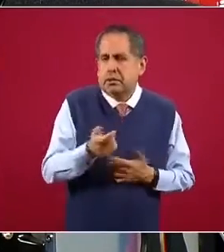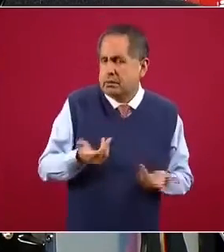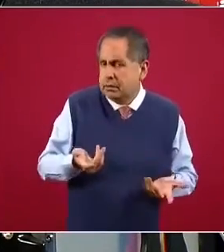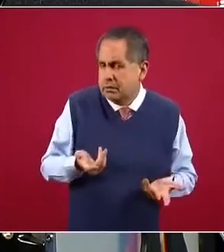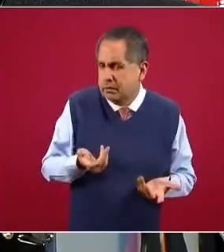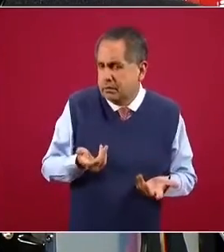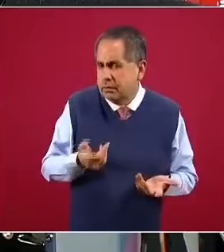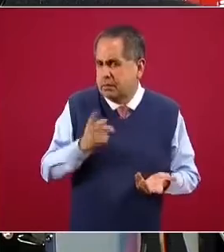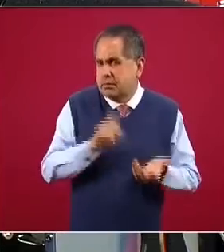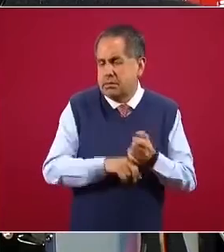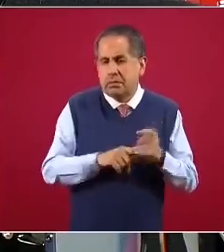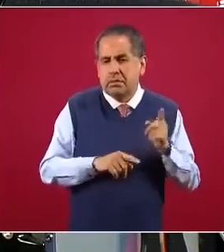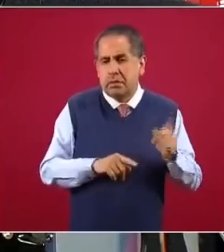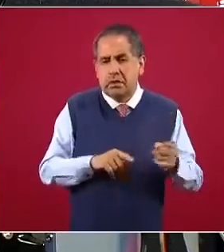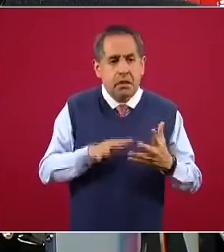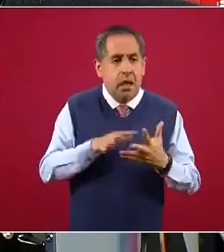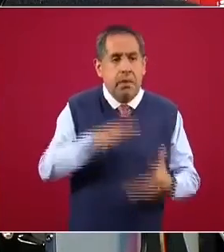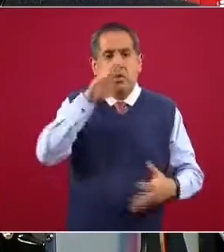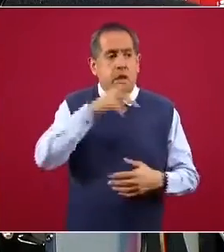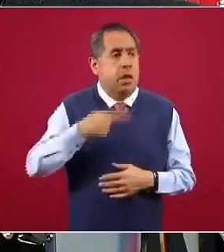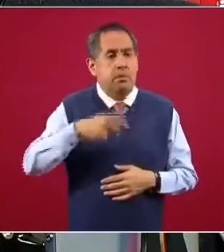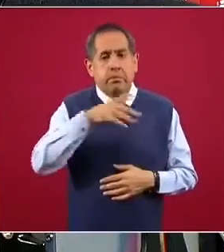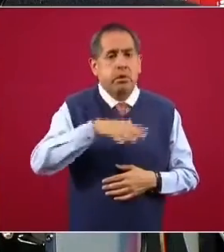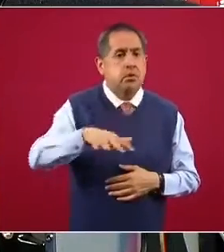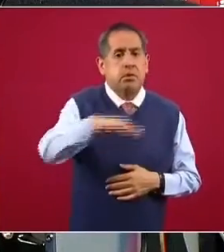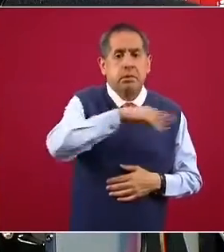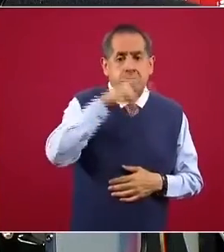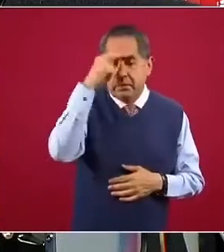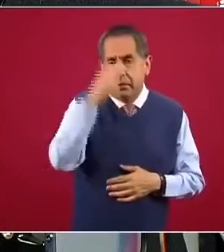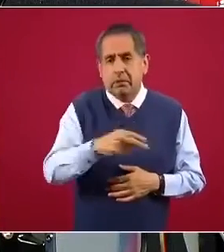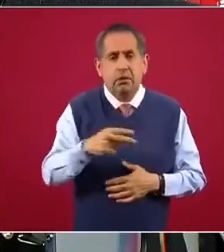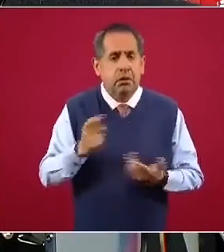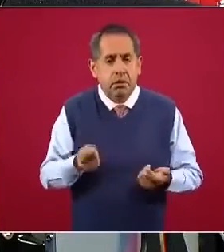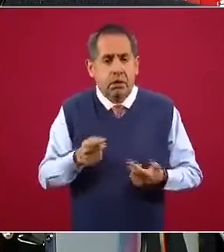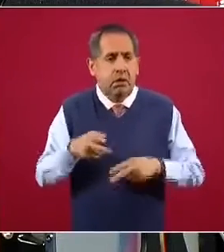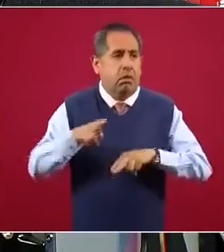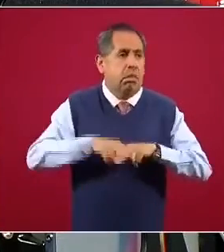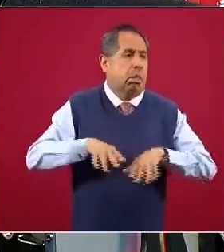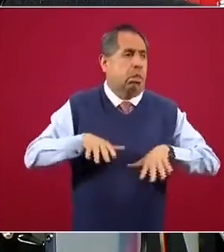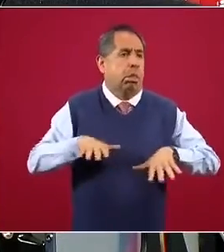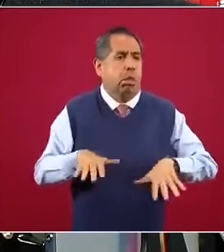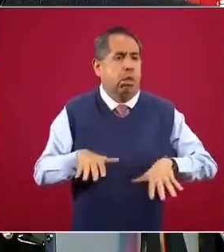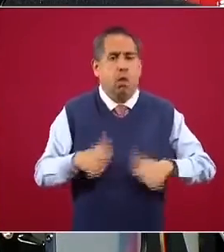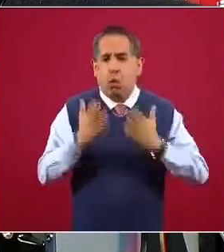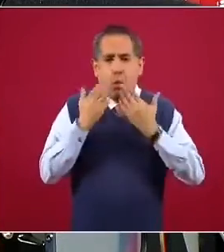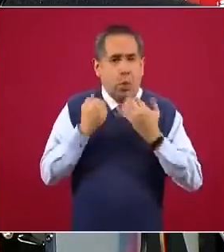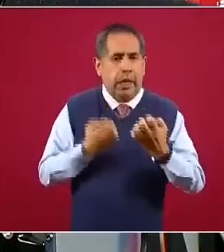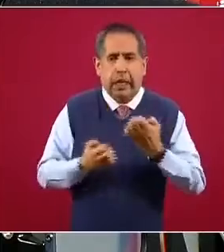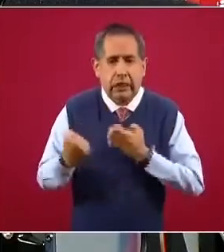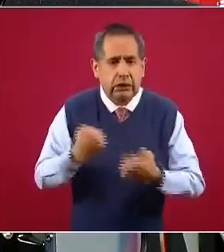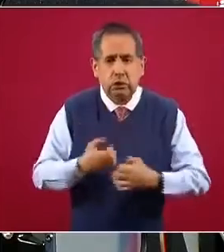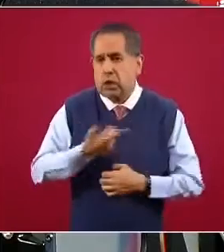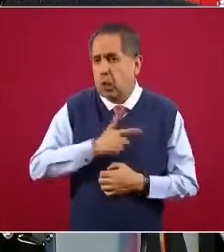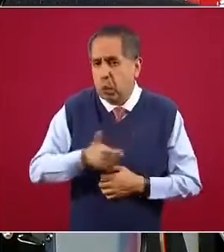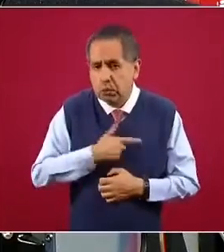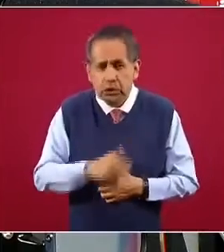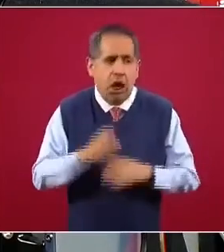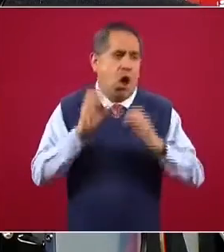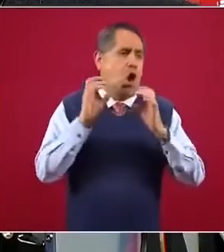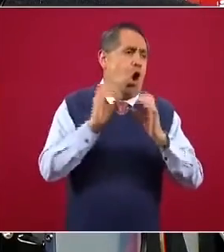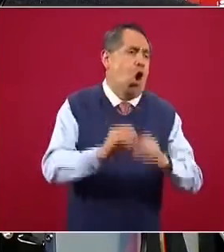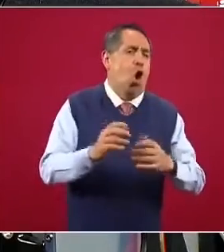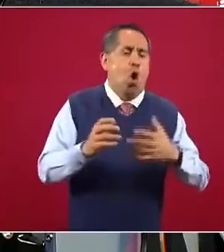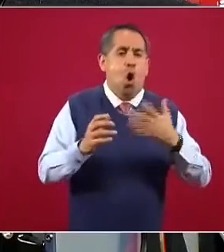a que la mayoría de la población en México es sedentaria, no gusta hacer ejercicio o le cuesta mucho